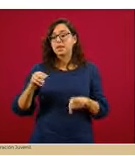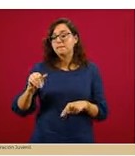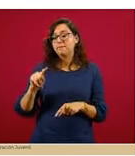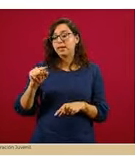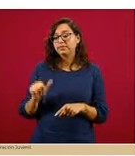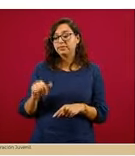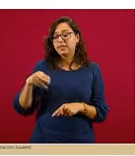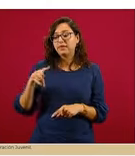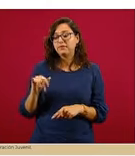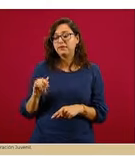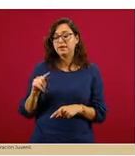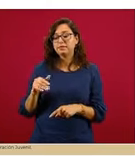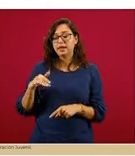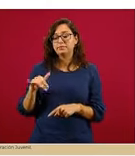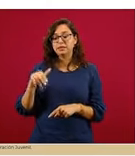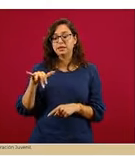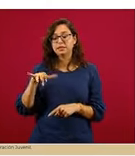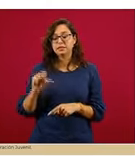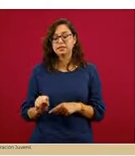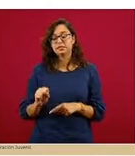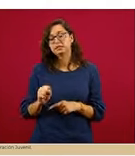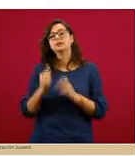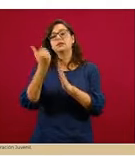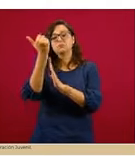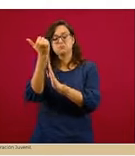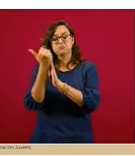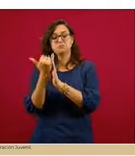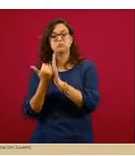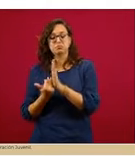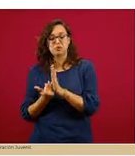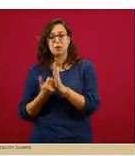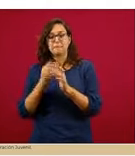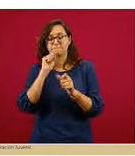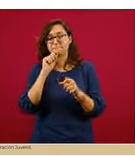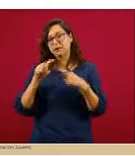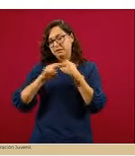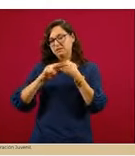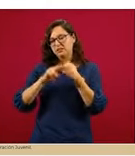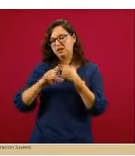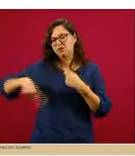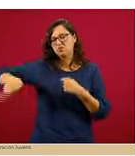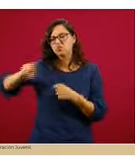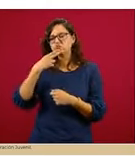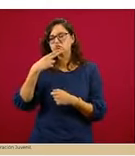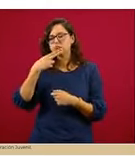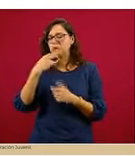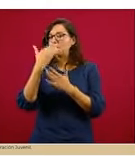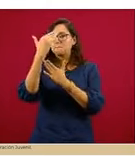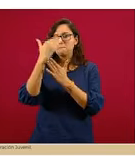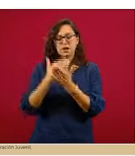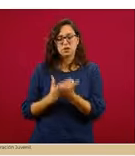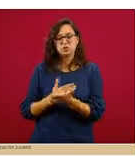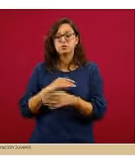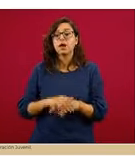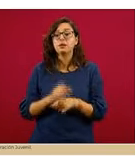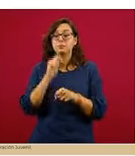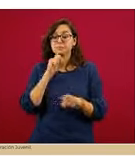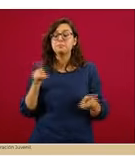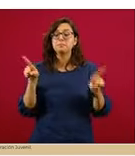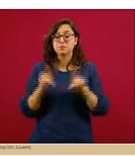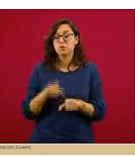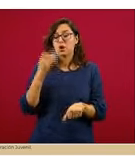metanfetaminas, particularmente, generalmente en estos casos de solicitud se trata del cristal. Además, en este periodo de